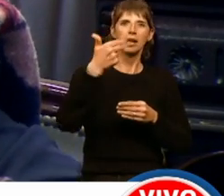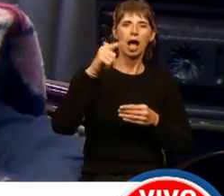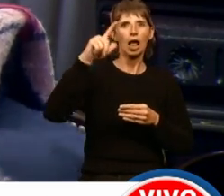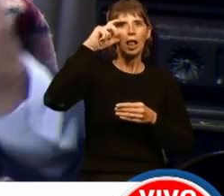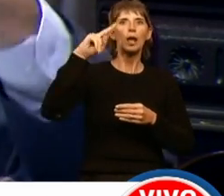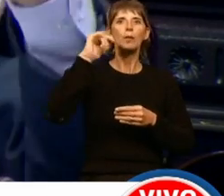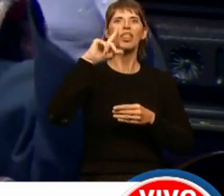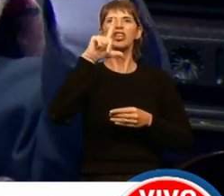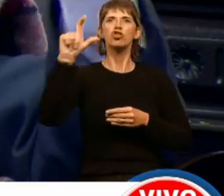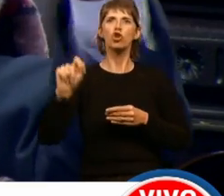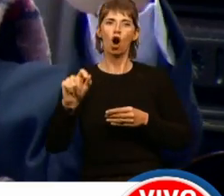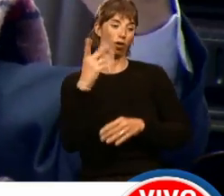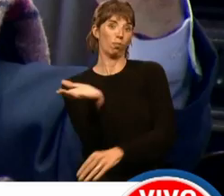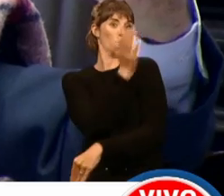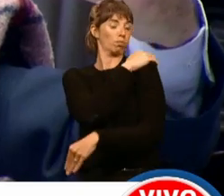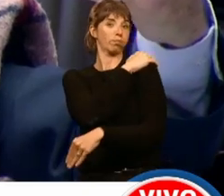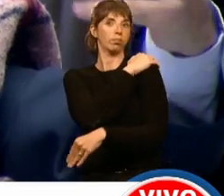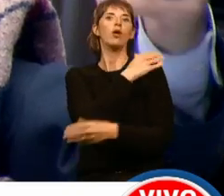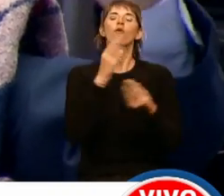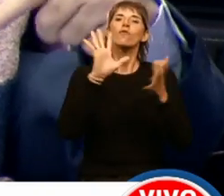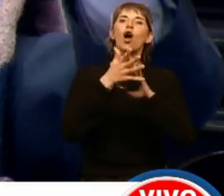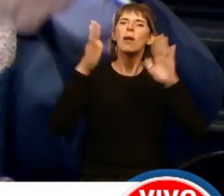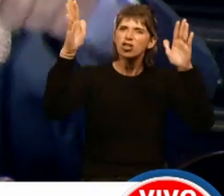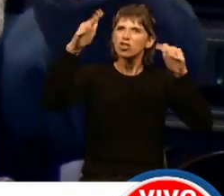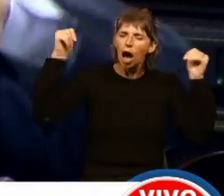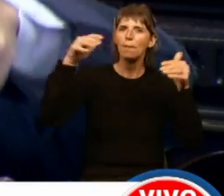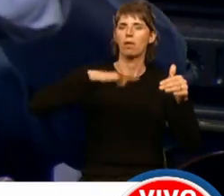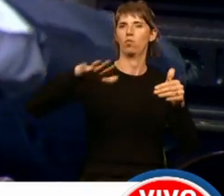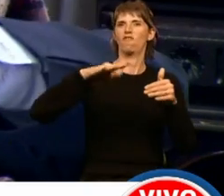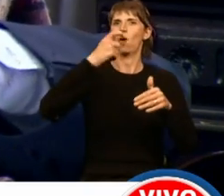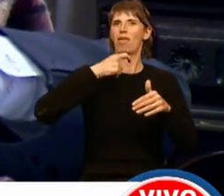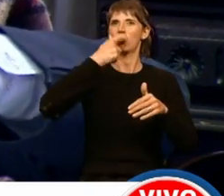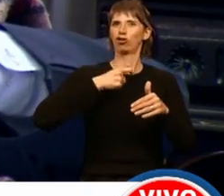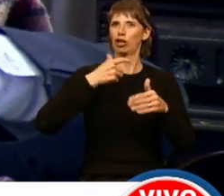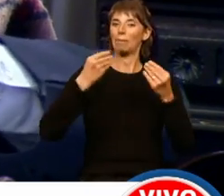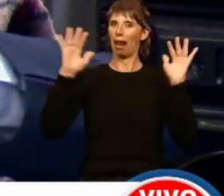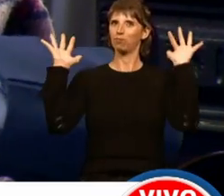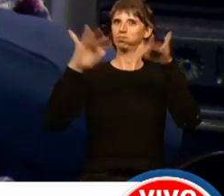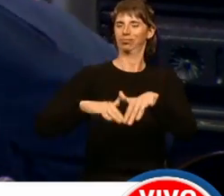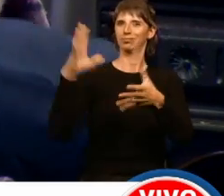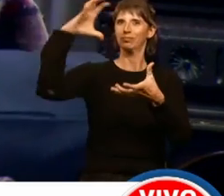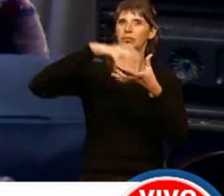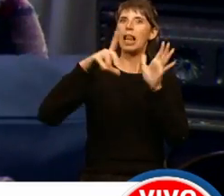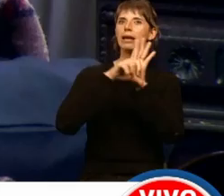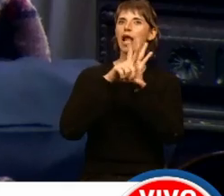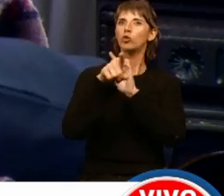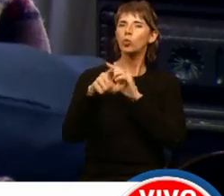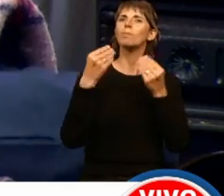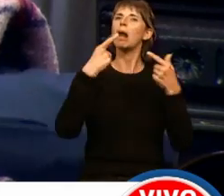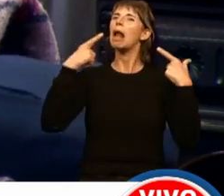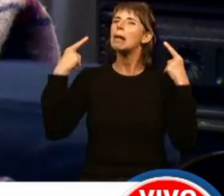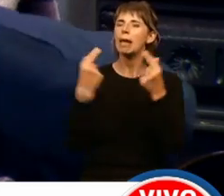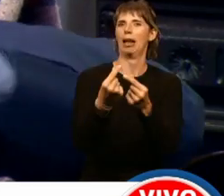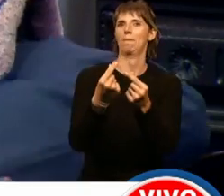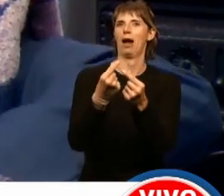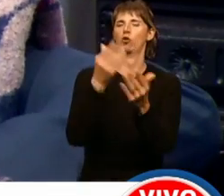frazada convoquen al pueblo de mendoza y el pueblo de mendoza compareció la legislatura reclamando por un